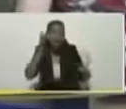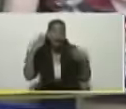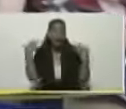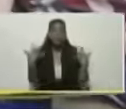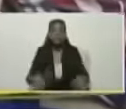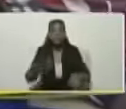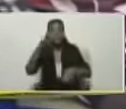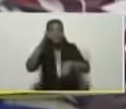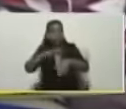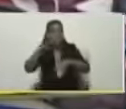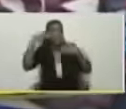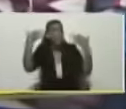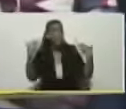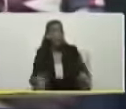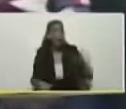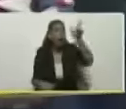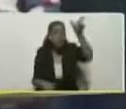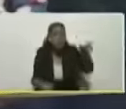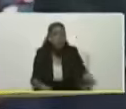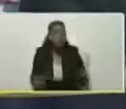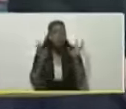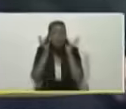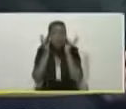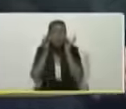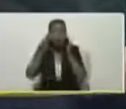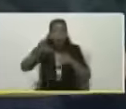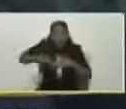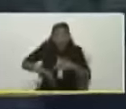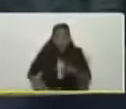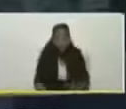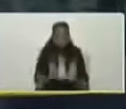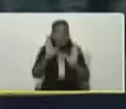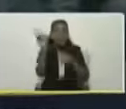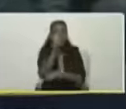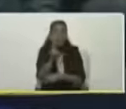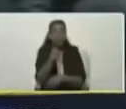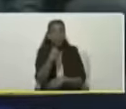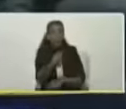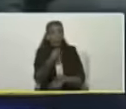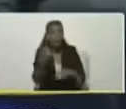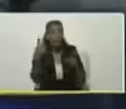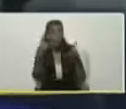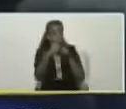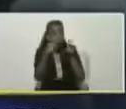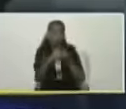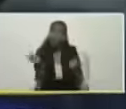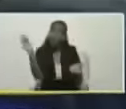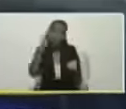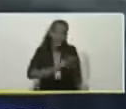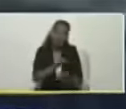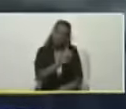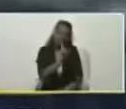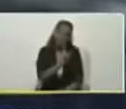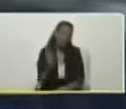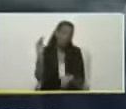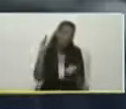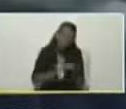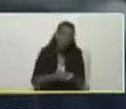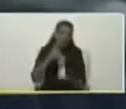gravemente a la mujer venezolana. Ustedes han visto los insultos, no los voy a repetir aquí.